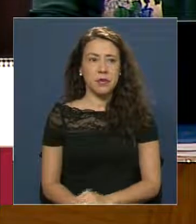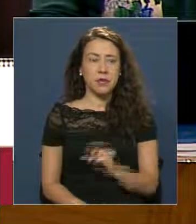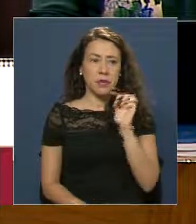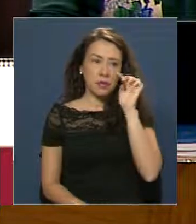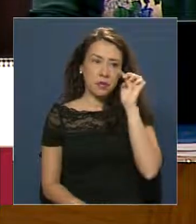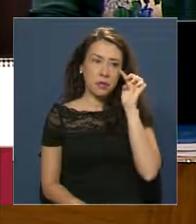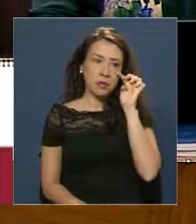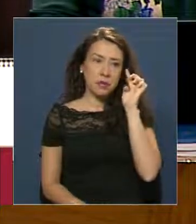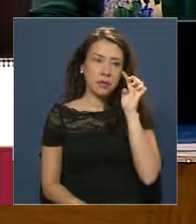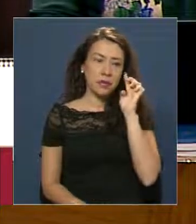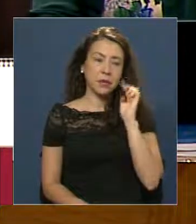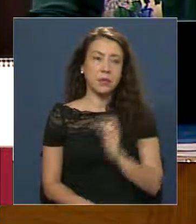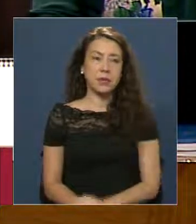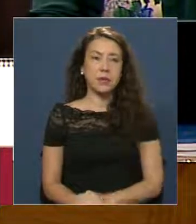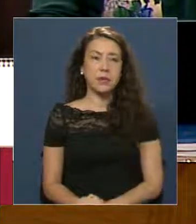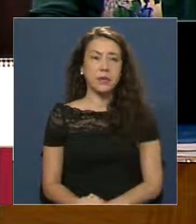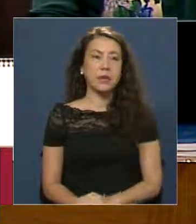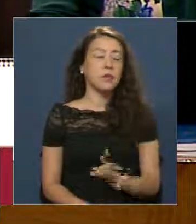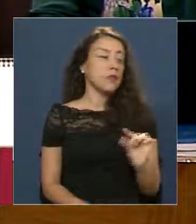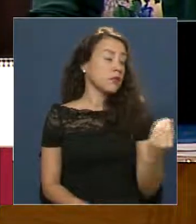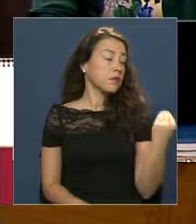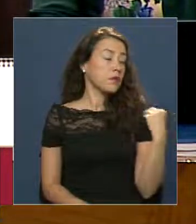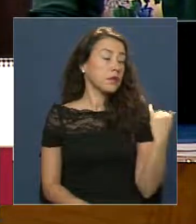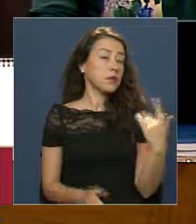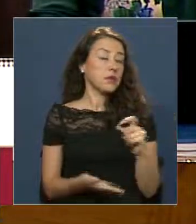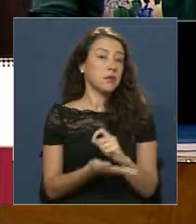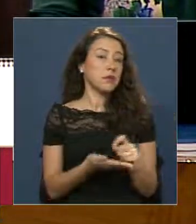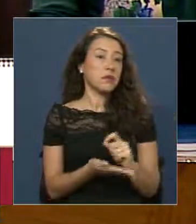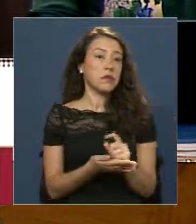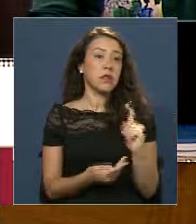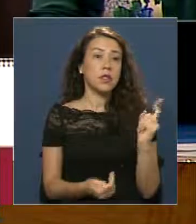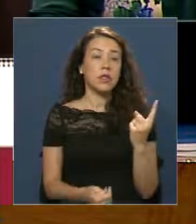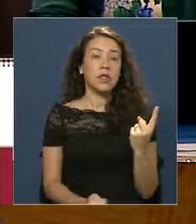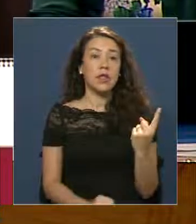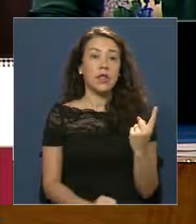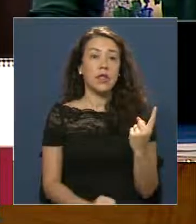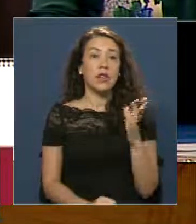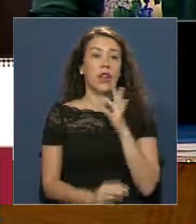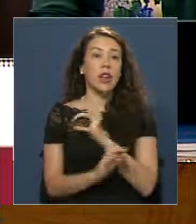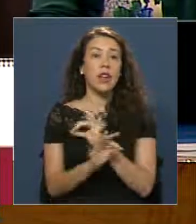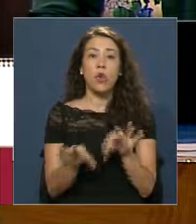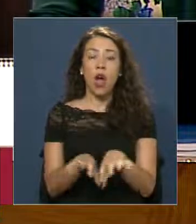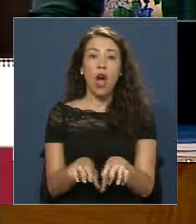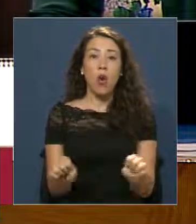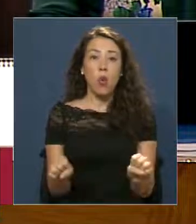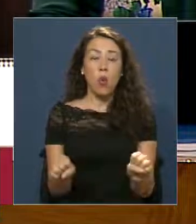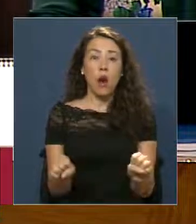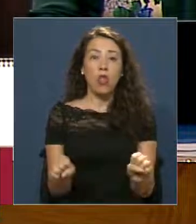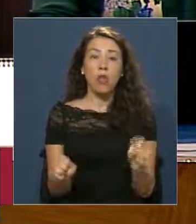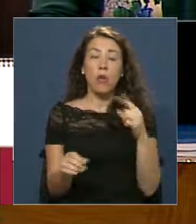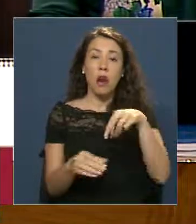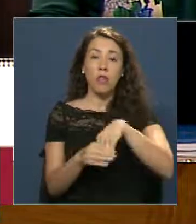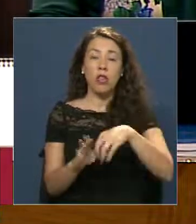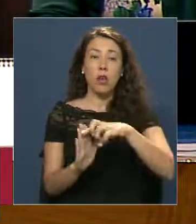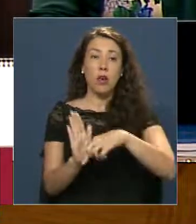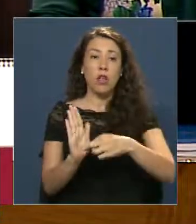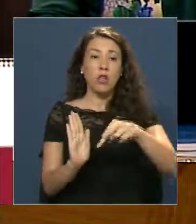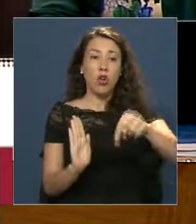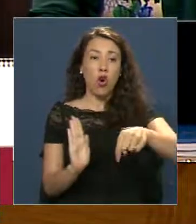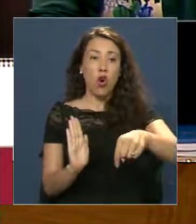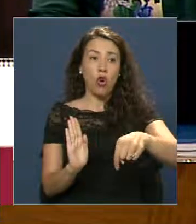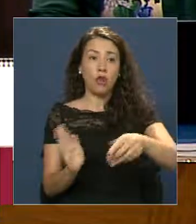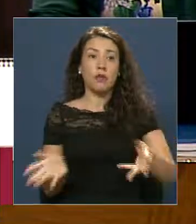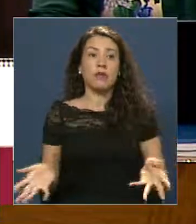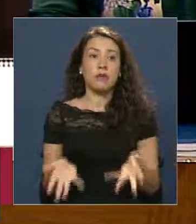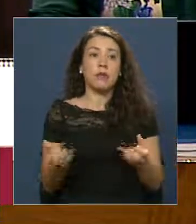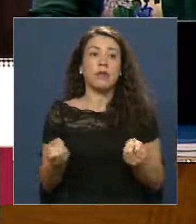las formalidades. Me acaba de ratificar la Secretaría General, en primer lugar, que no hay ningún acuerdo formal para votar este proyecto hoy día, el de